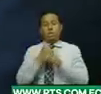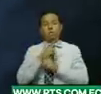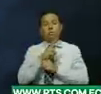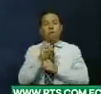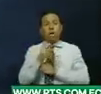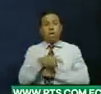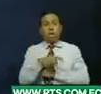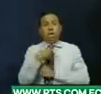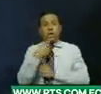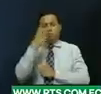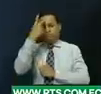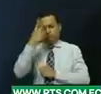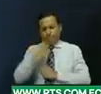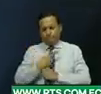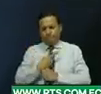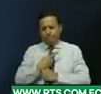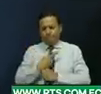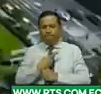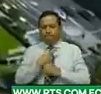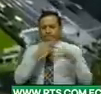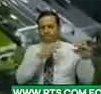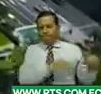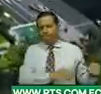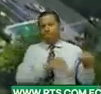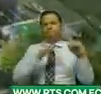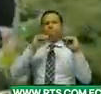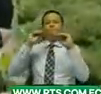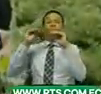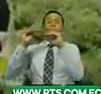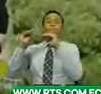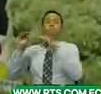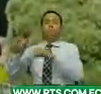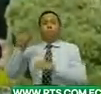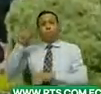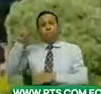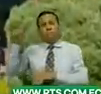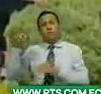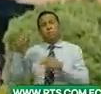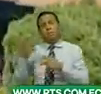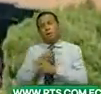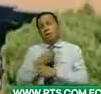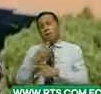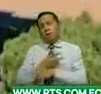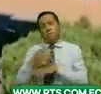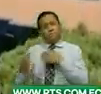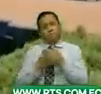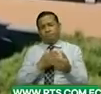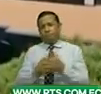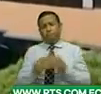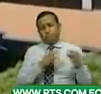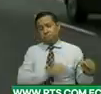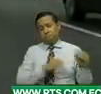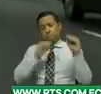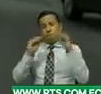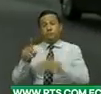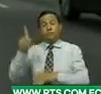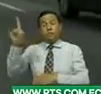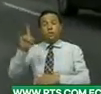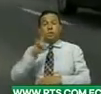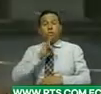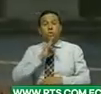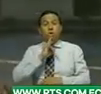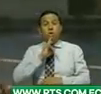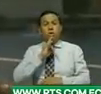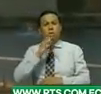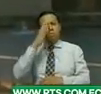Una decisión la hizo cambiar de rumbo en su vida. Emprendió una arriesgada y peligrosa travesía. Migró a Estados Unidos y nos contó cómo